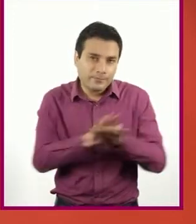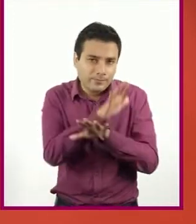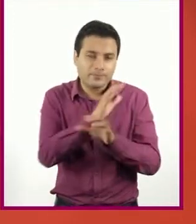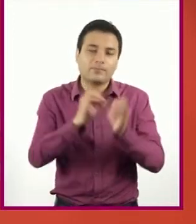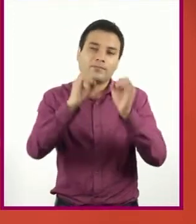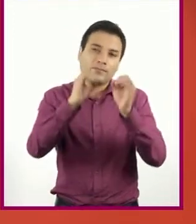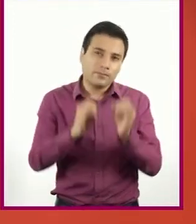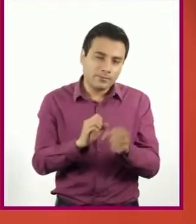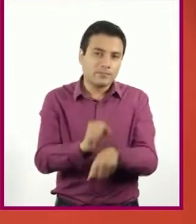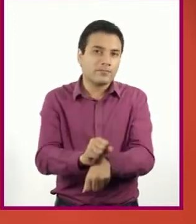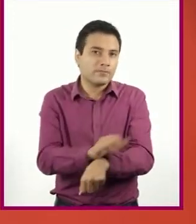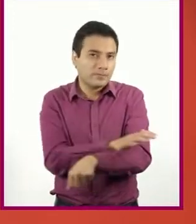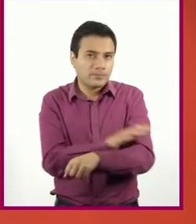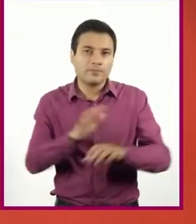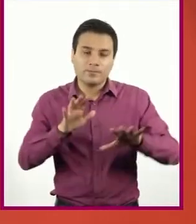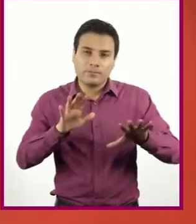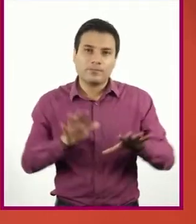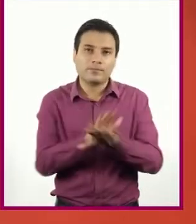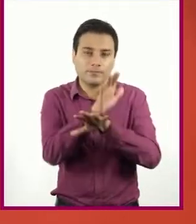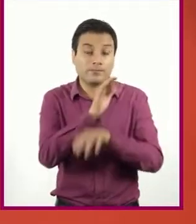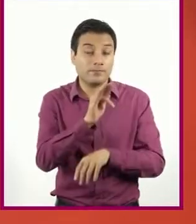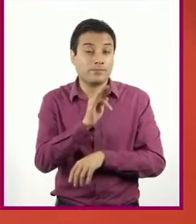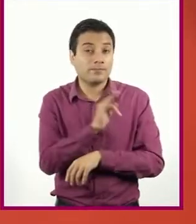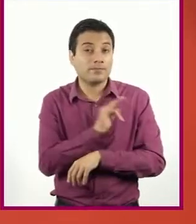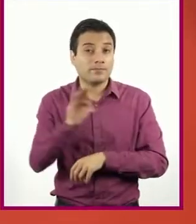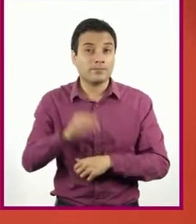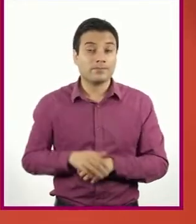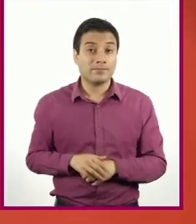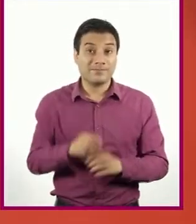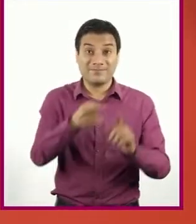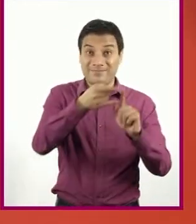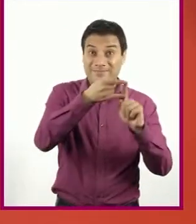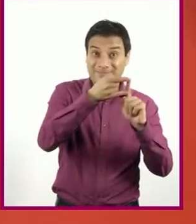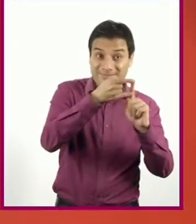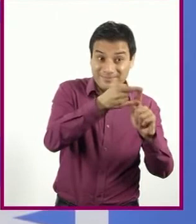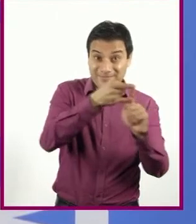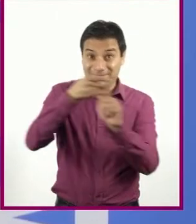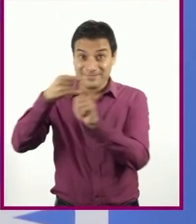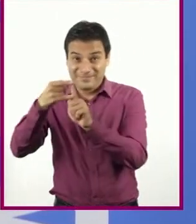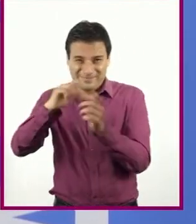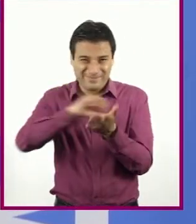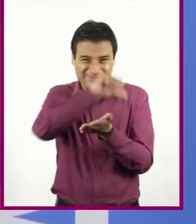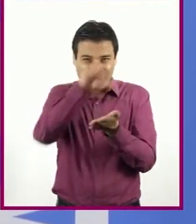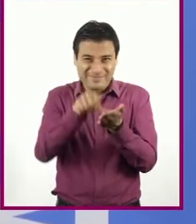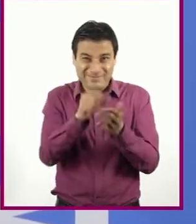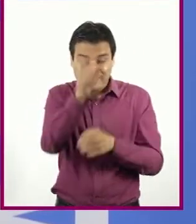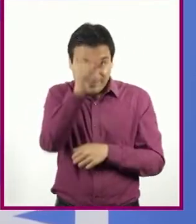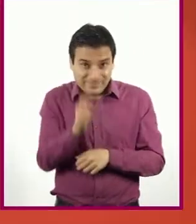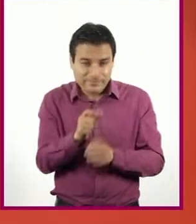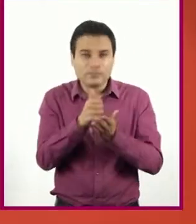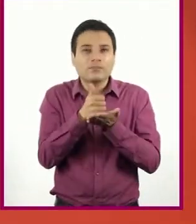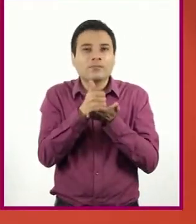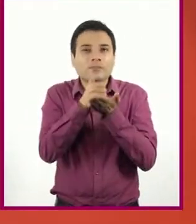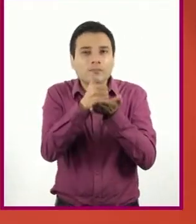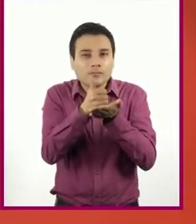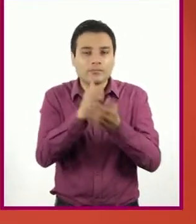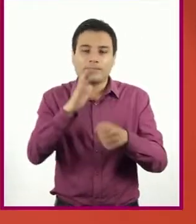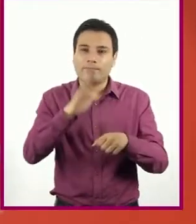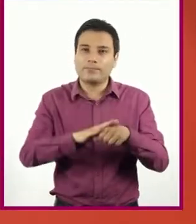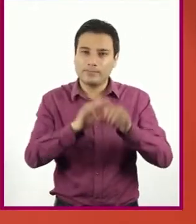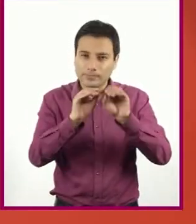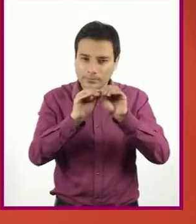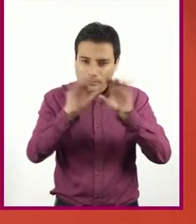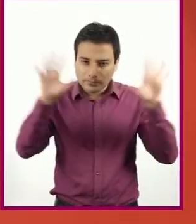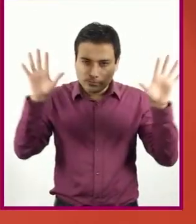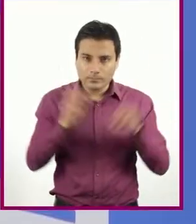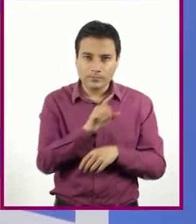emoción. Es decir, esa pequeña ranura entre una imagen y otra nos puede permitir tener un poco más de claridad entre